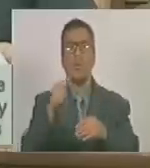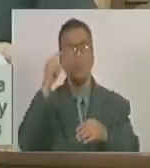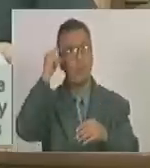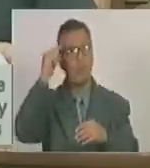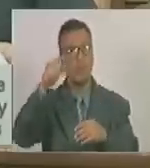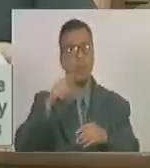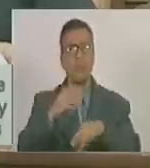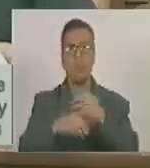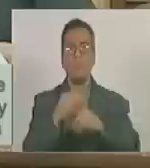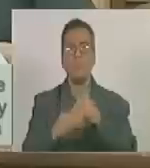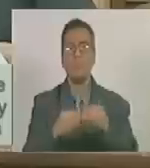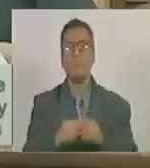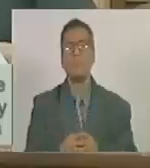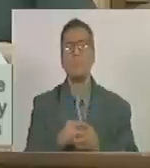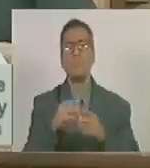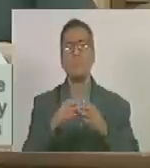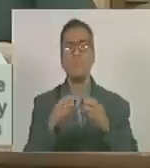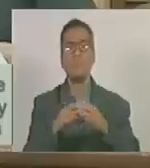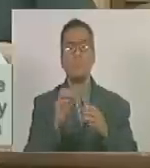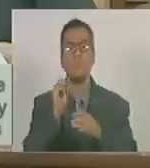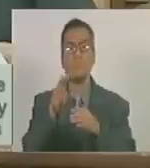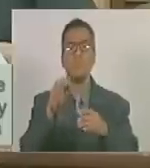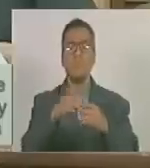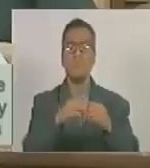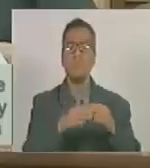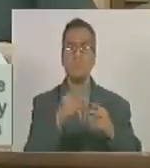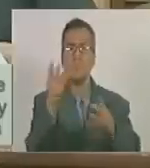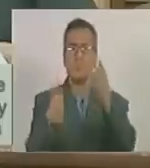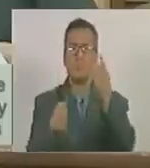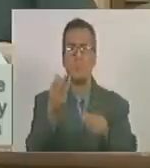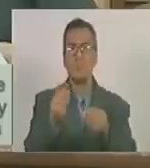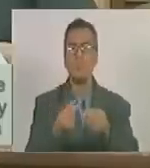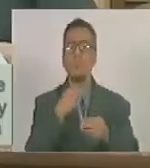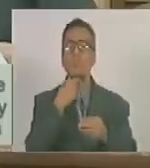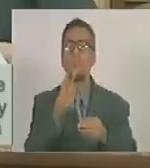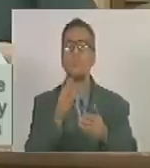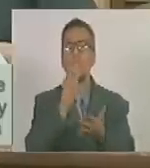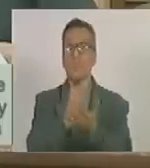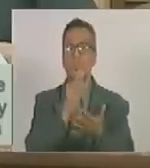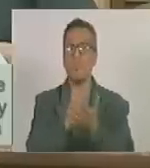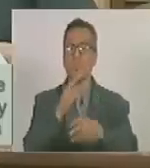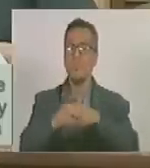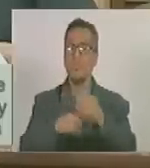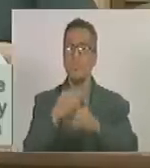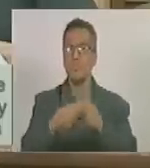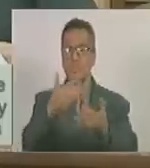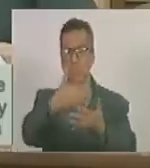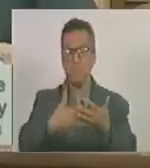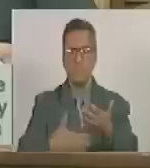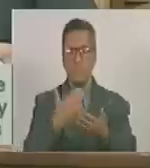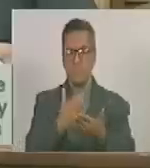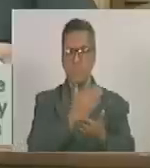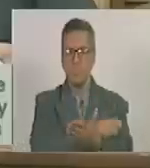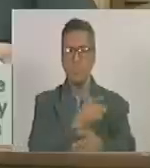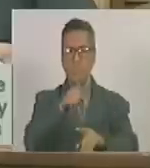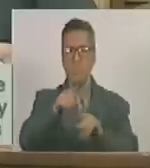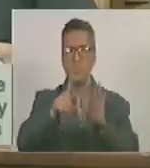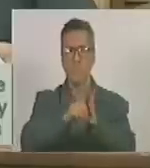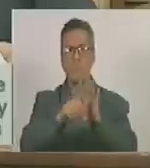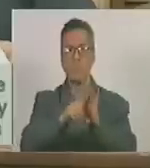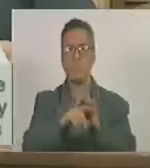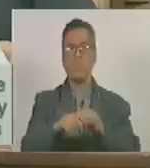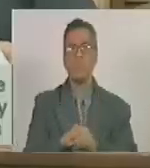días efectuará el registro del Consejo Comunal y sus vocerías, siempre que cumplan con los requisitos previstos en esta